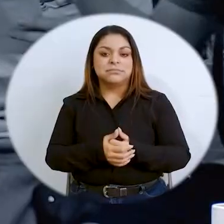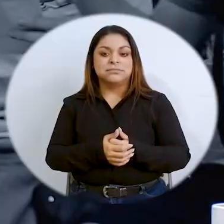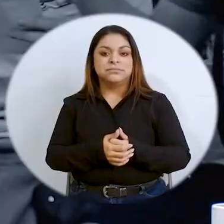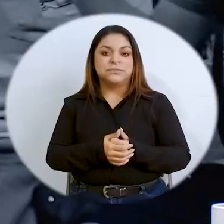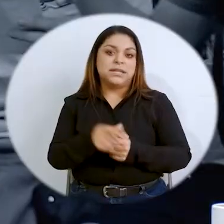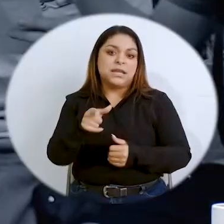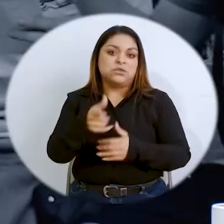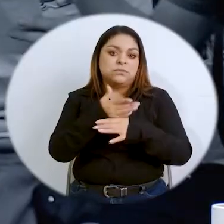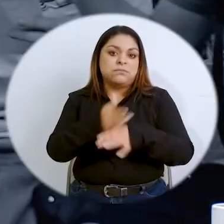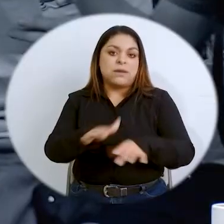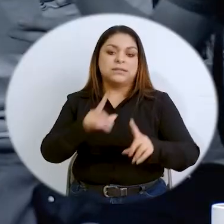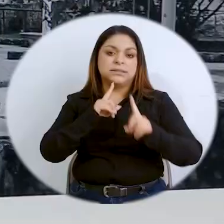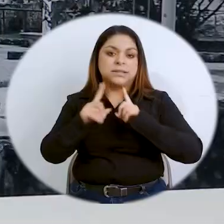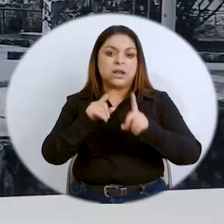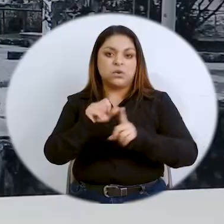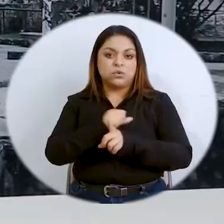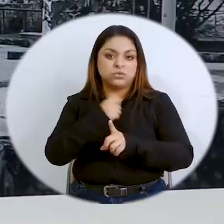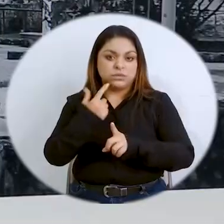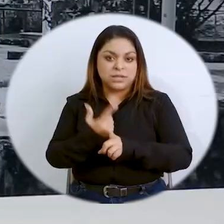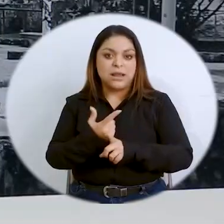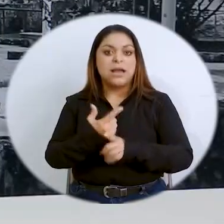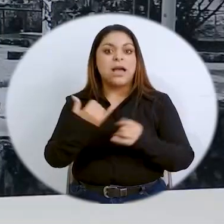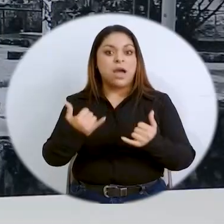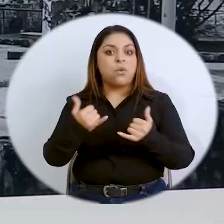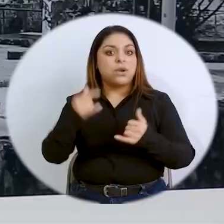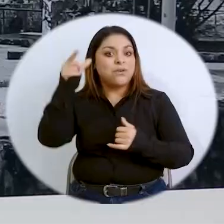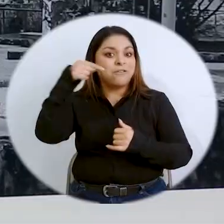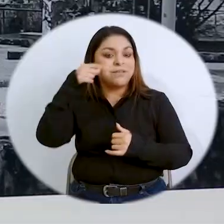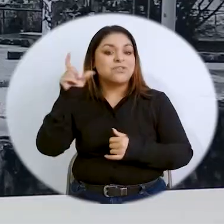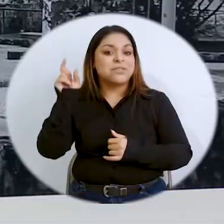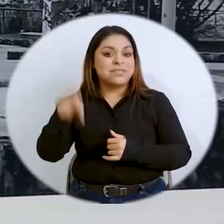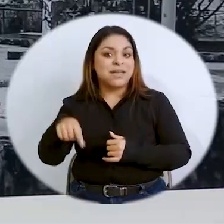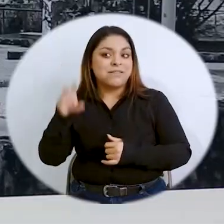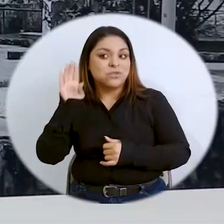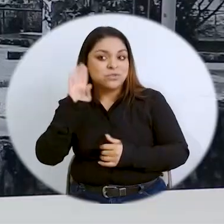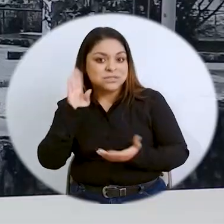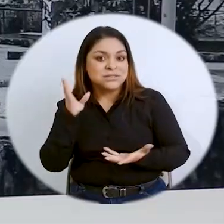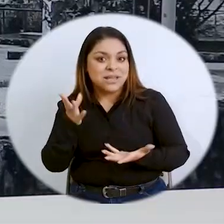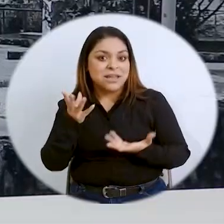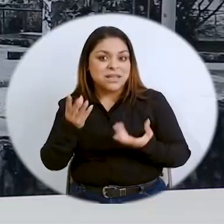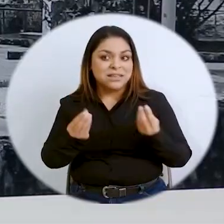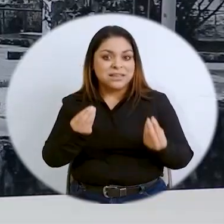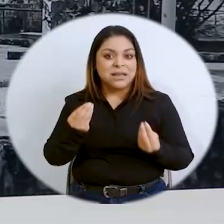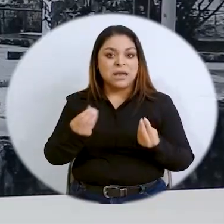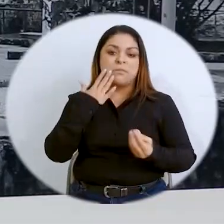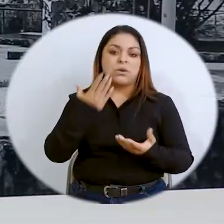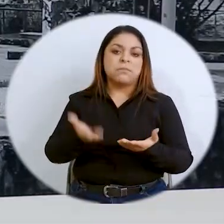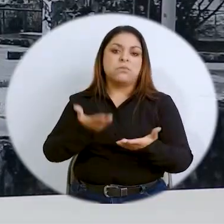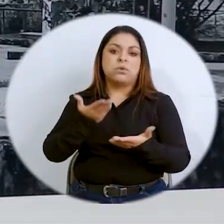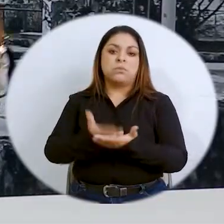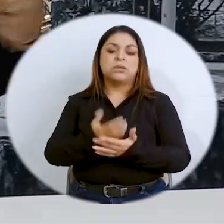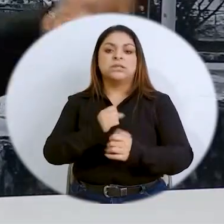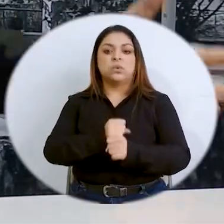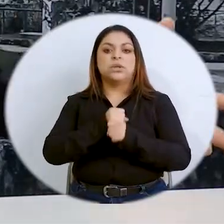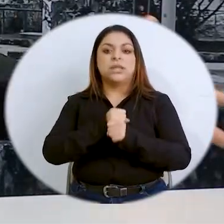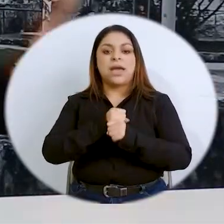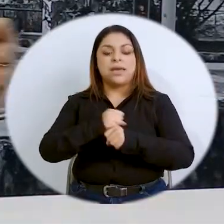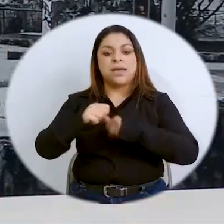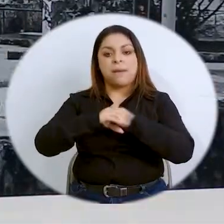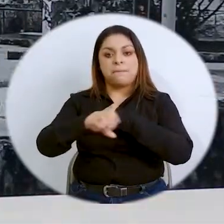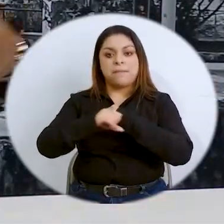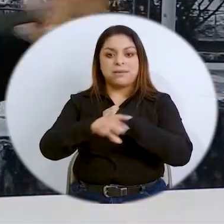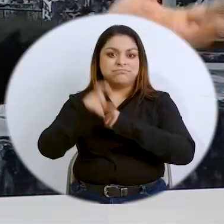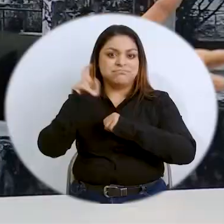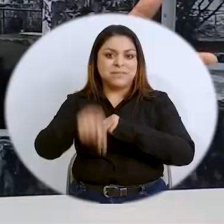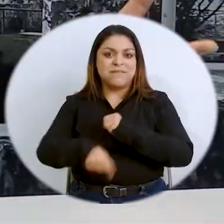hablábamos al inicio, es parte del diálogo social. Ahora el gobierno tiene también que escuchar qué es lo que la gente tiene, porque tuvieron sus propuestas de seguridad en campaña